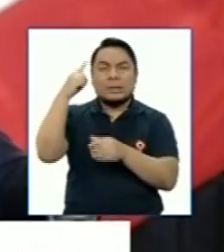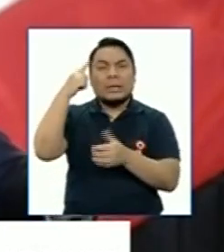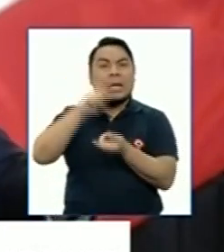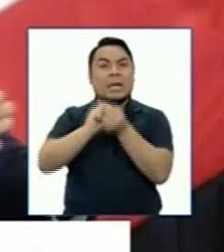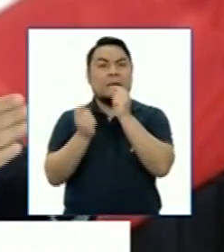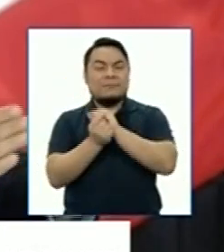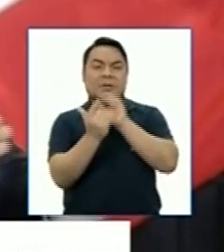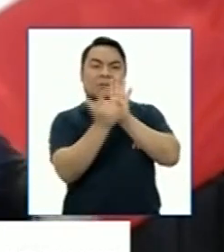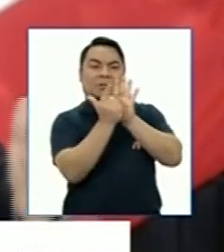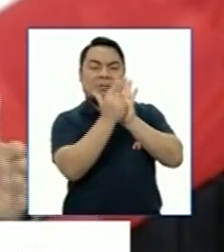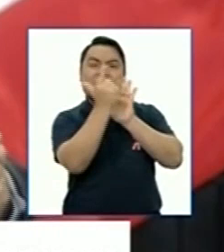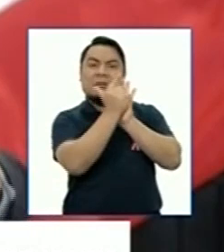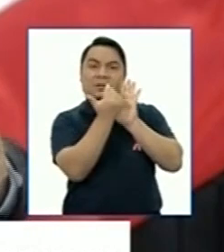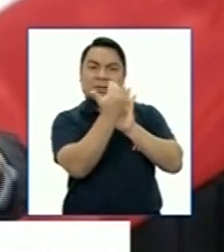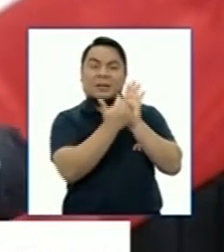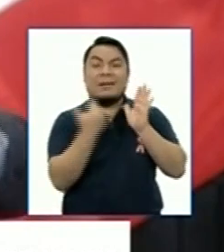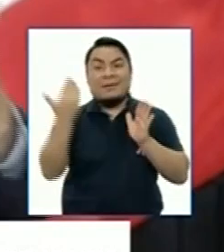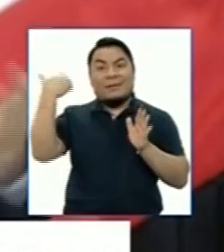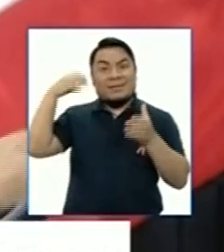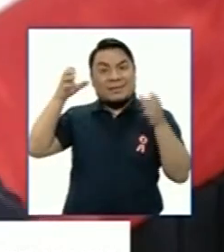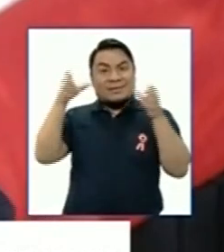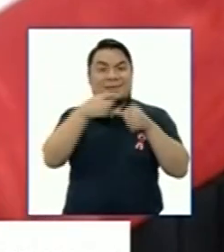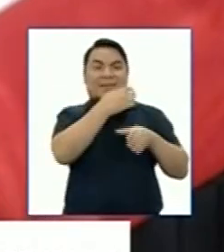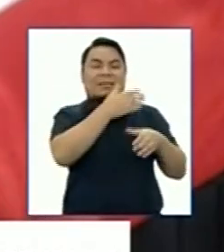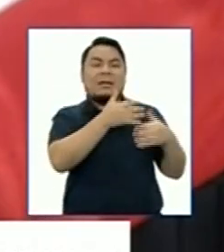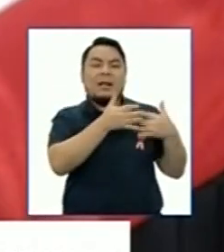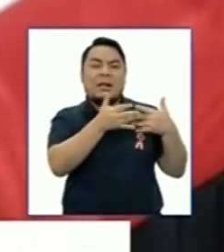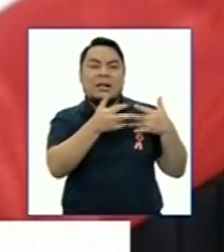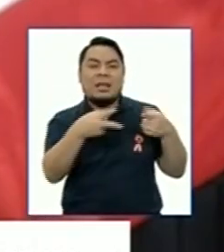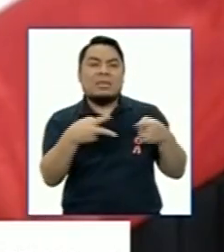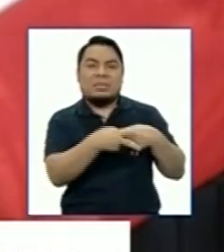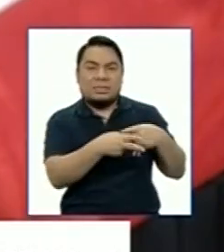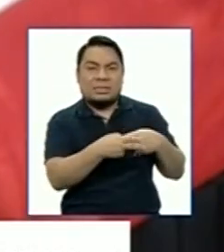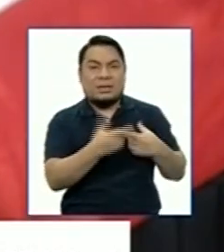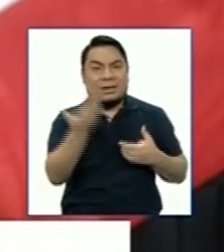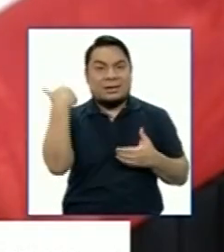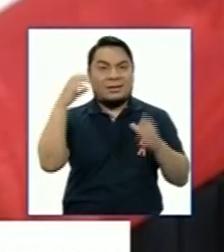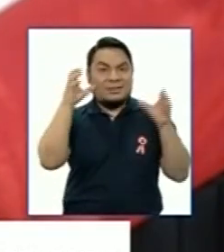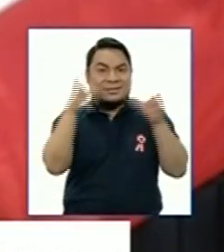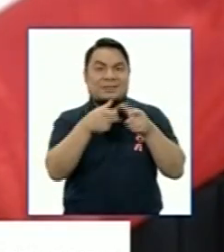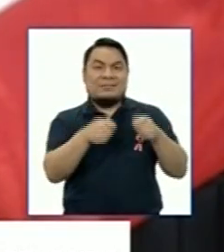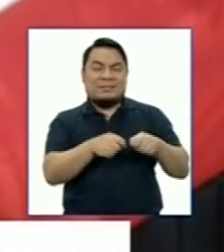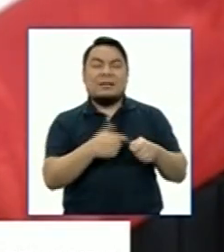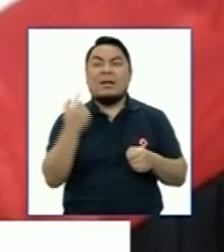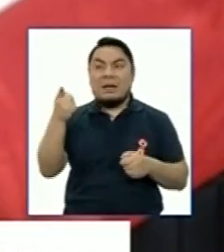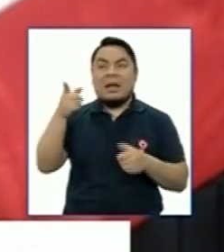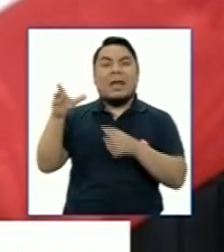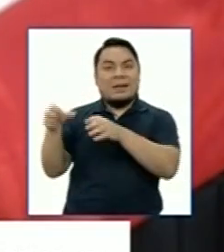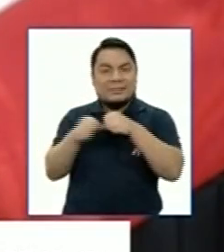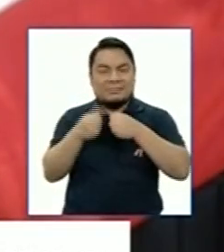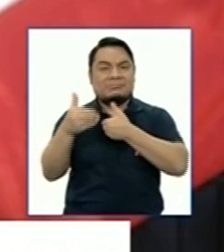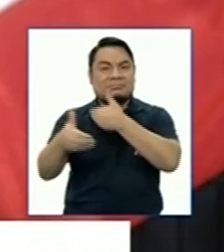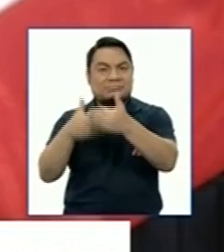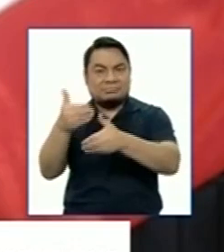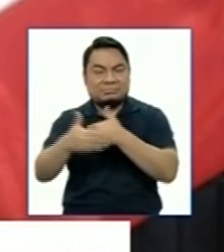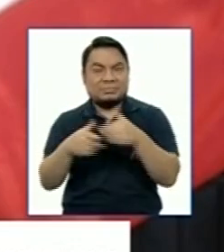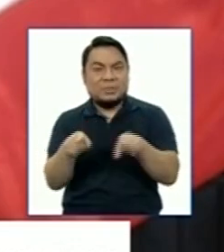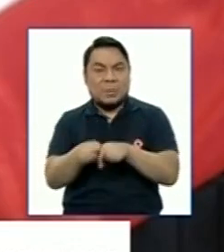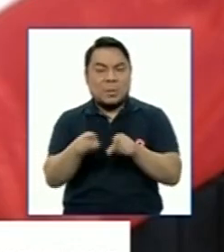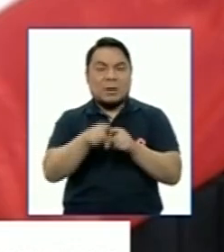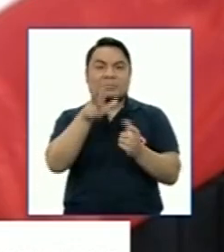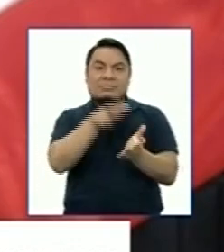domingo ahí me interesa mucho analizar un poco la estrategia detrás de la movida de las fichas de ajedrez en martín y es que el